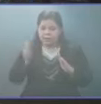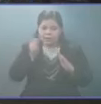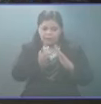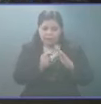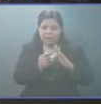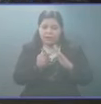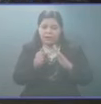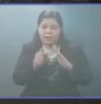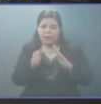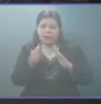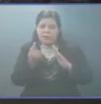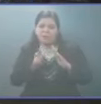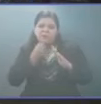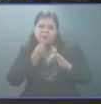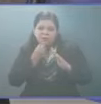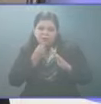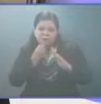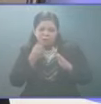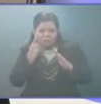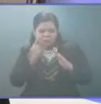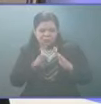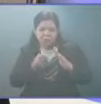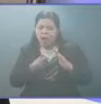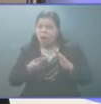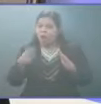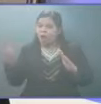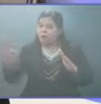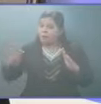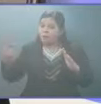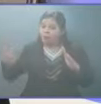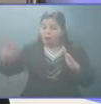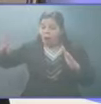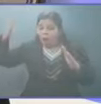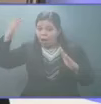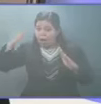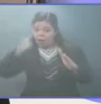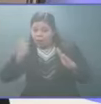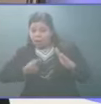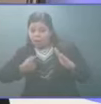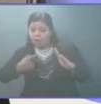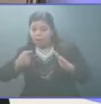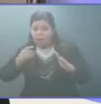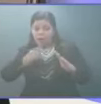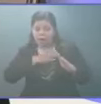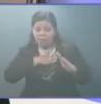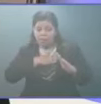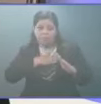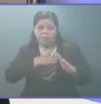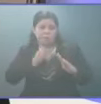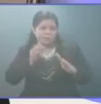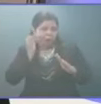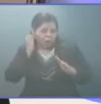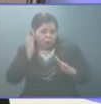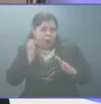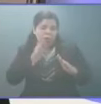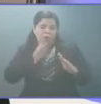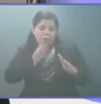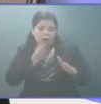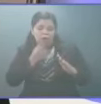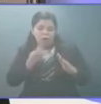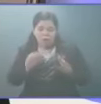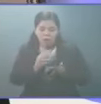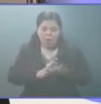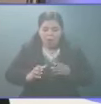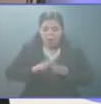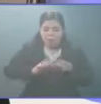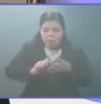paciente, pudiera ser un pecado mortal el ver a su familiar lavando un plato.